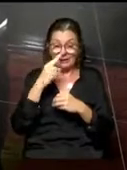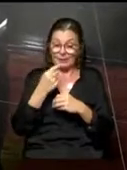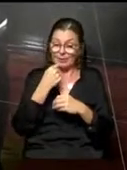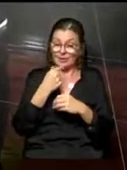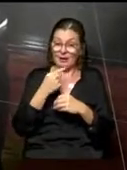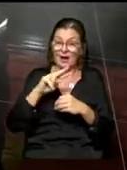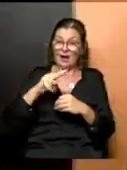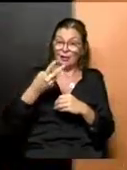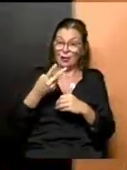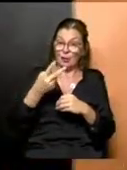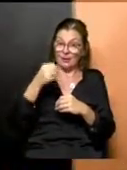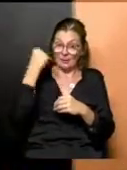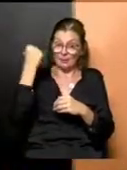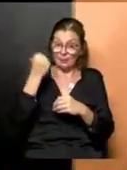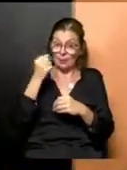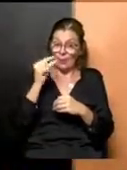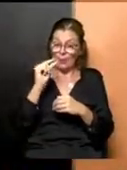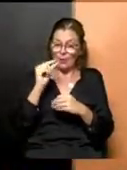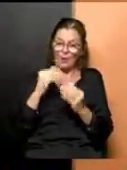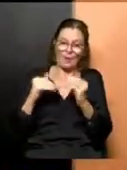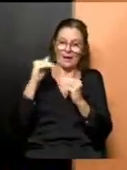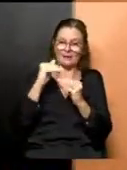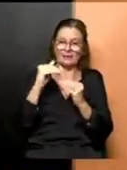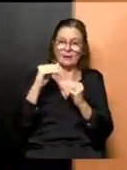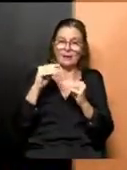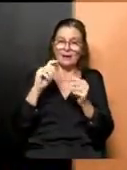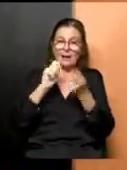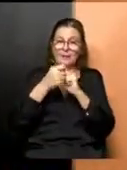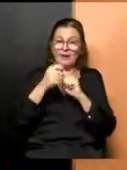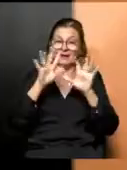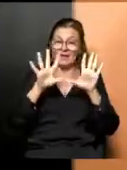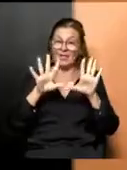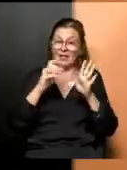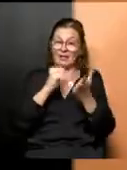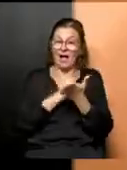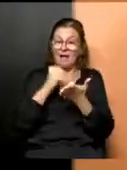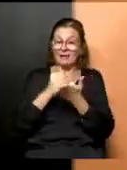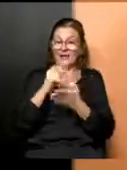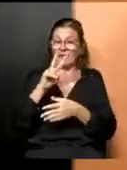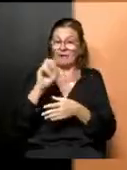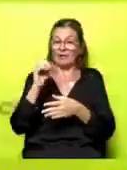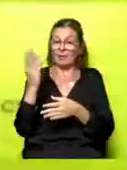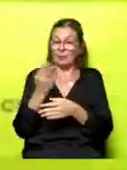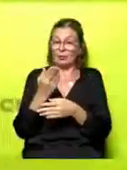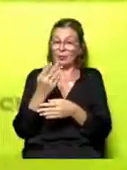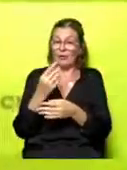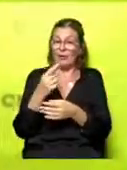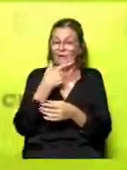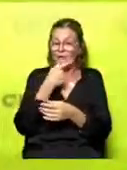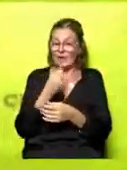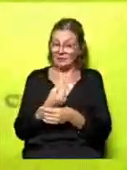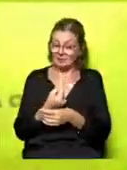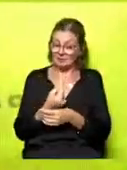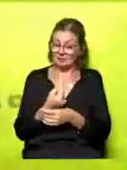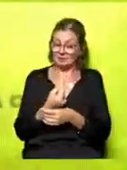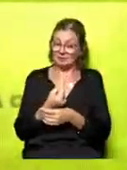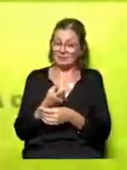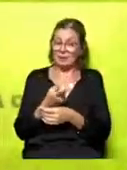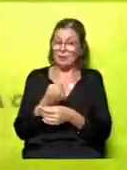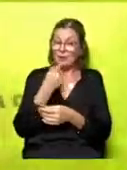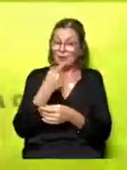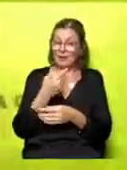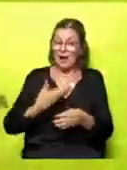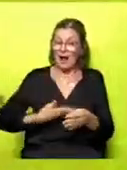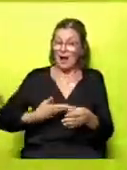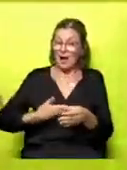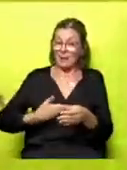el doble de grave, no es un poco más grave, ¿no? Pasar de 10 a 20% es muy fácil la cuenta. Exacto. Y como bien decías, el hambre